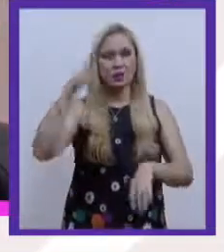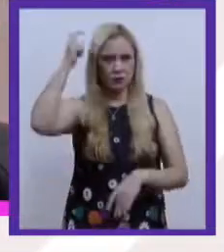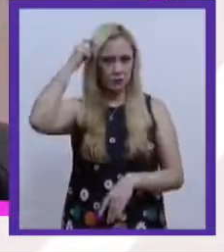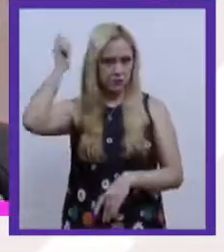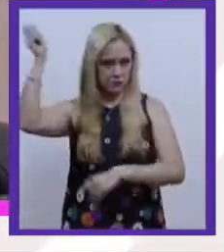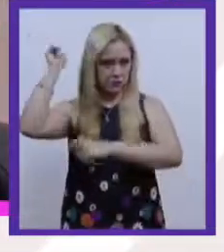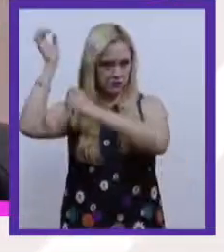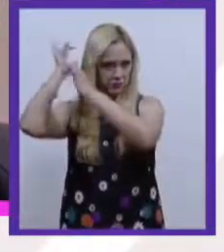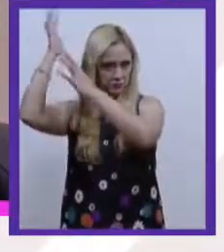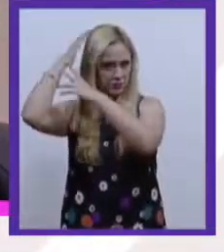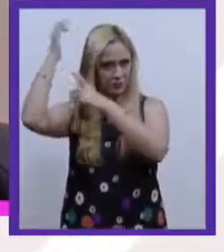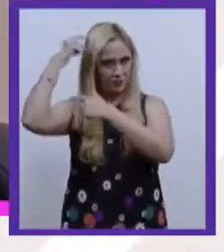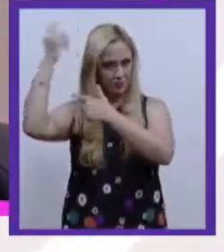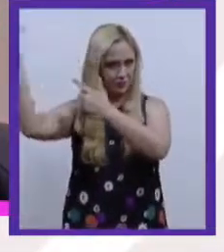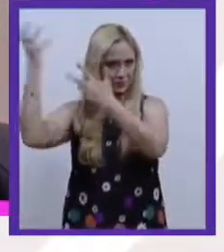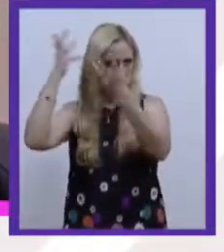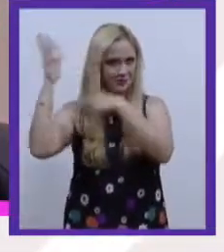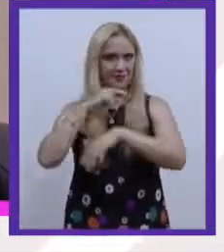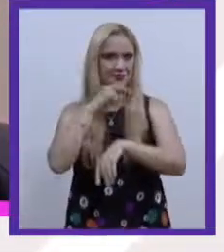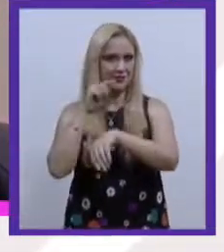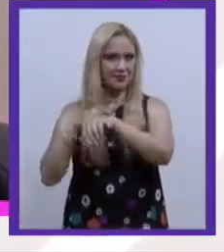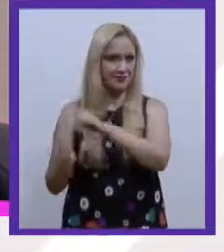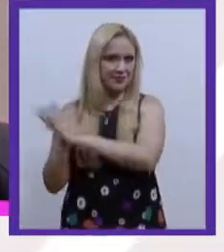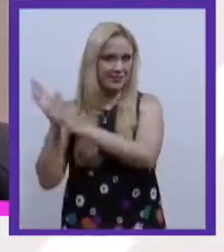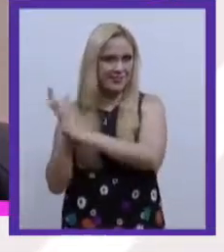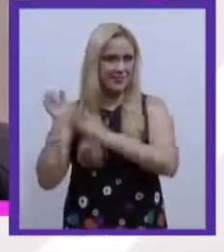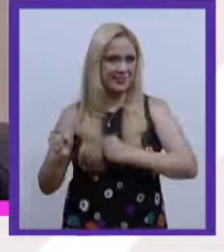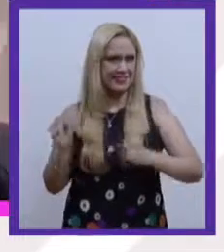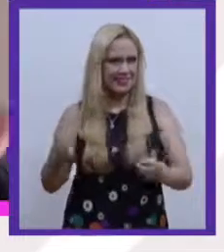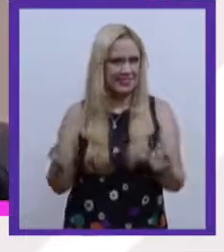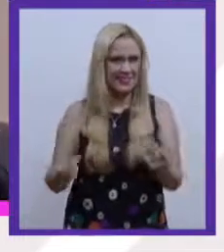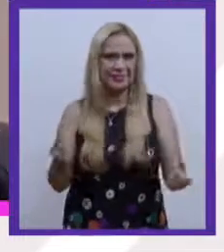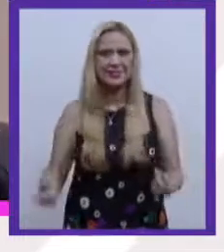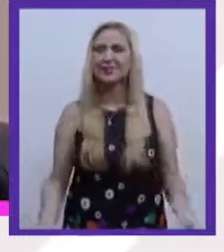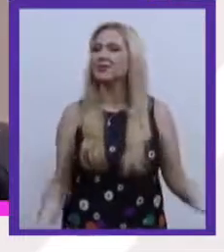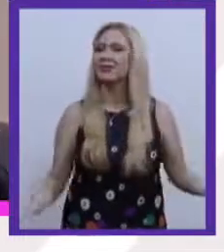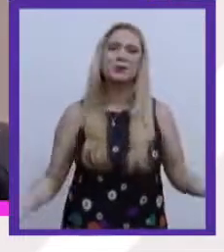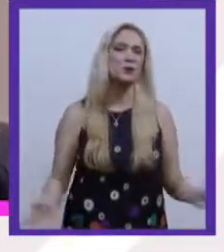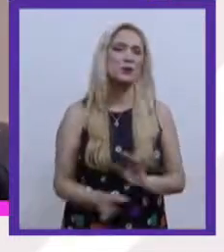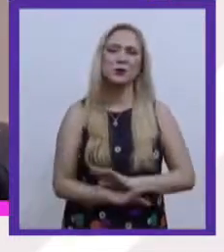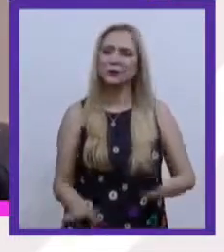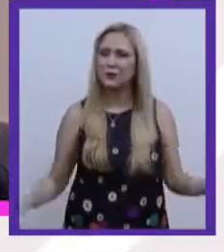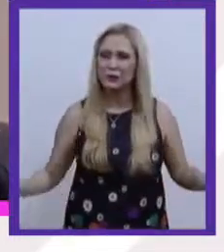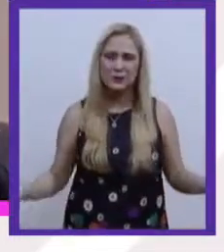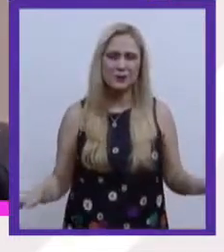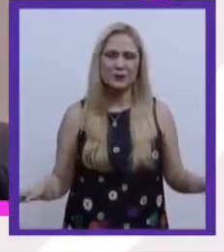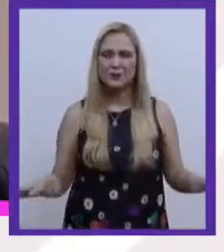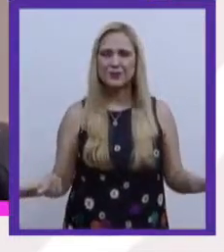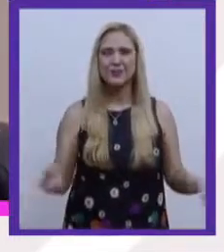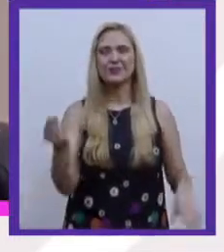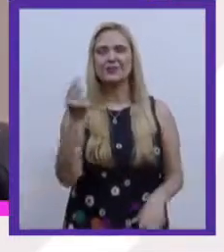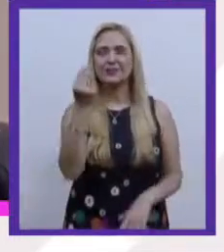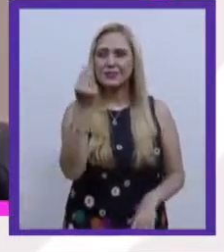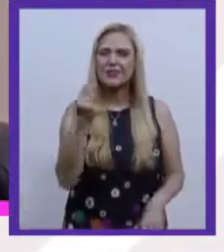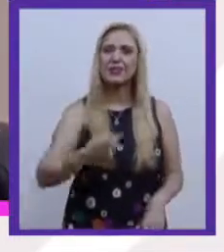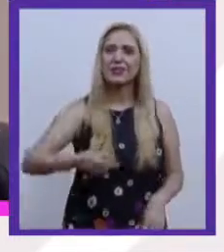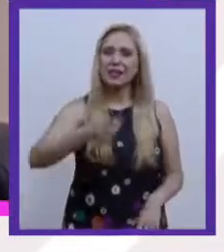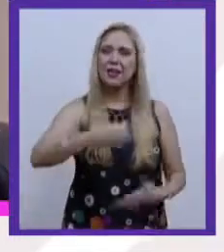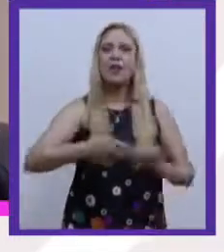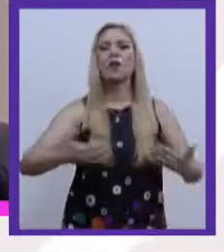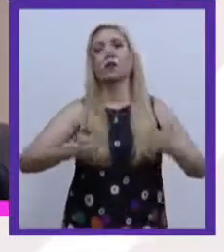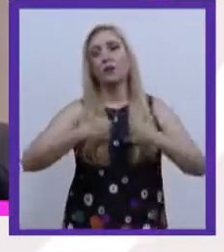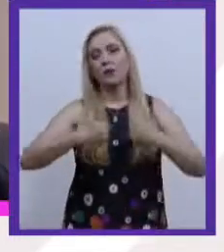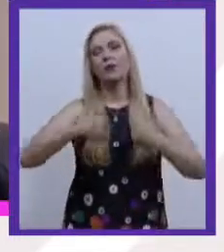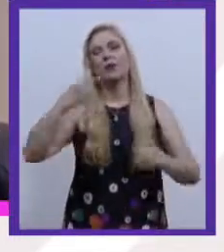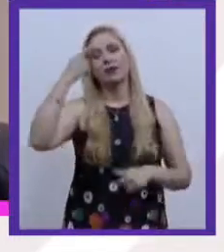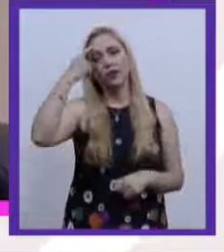así. Entonces, yo creo que sin duda tenemos que seguir trabajando y creo que en particular las juventudes ahora están con